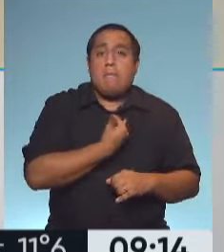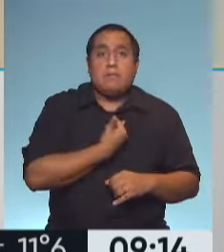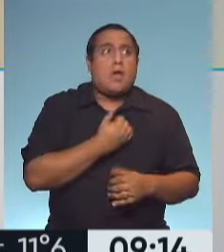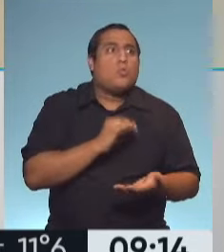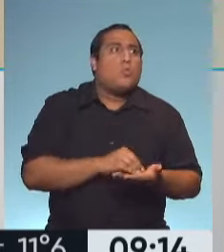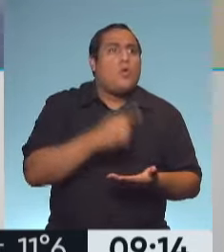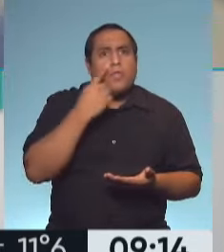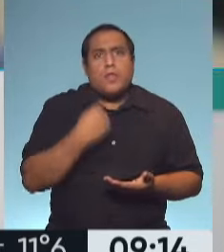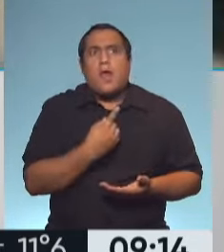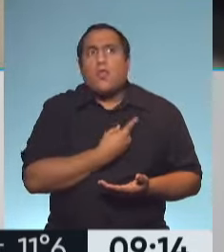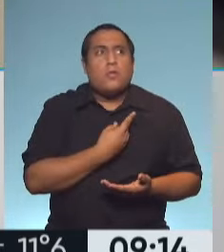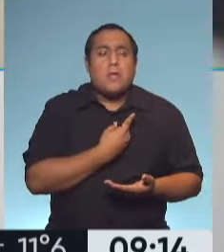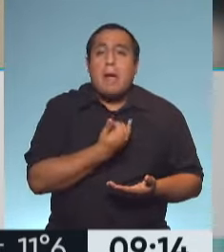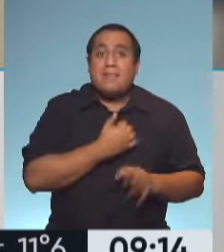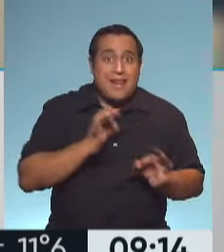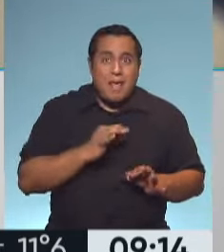y dónde, no hay que ir a la farmacia.